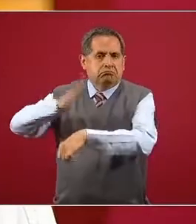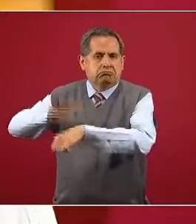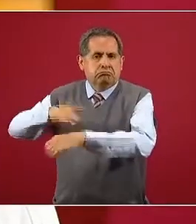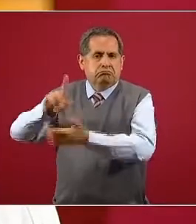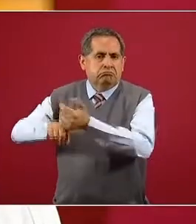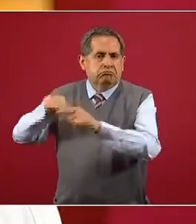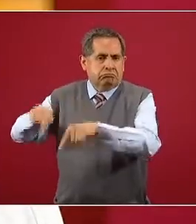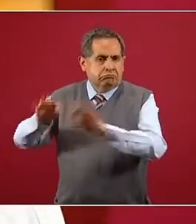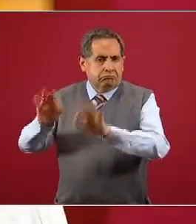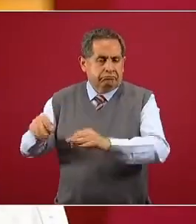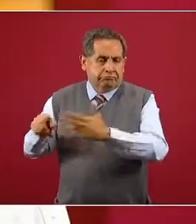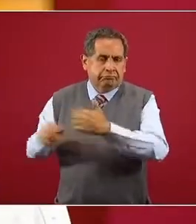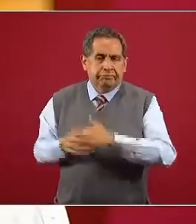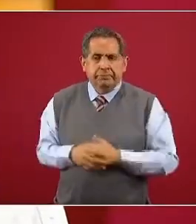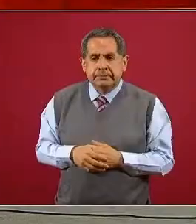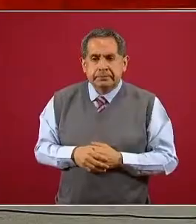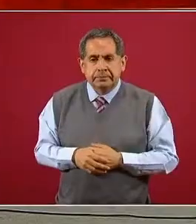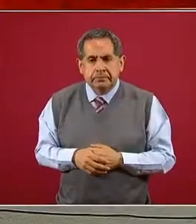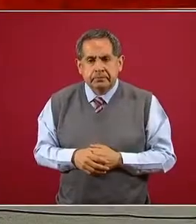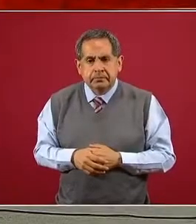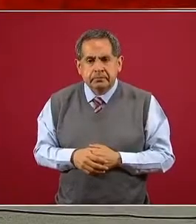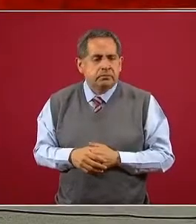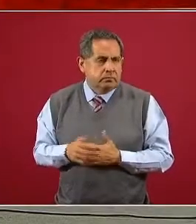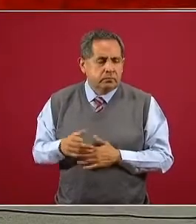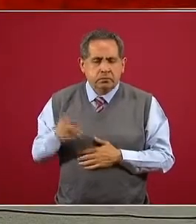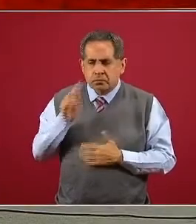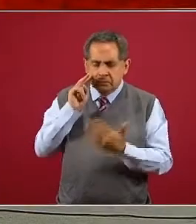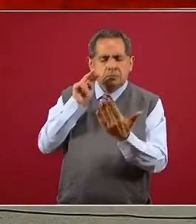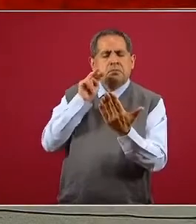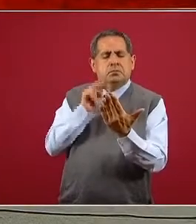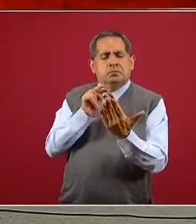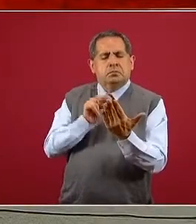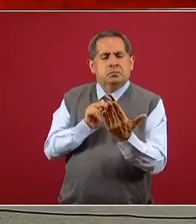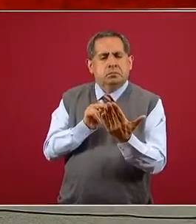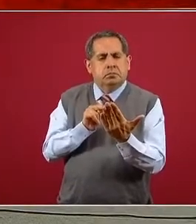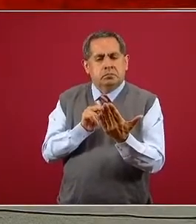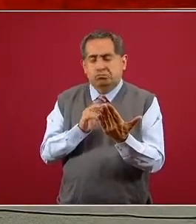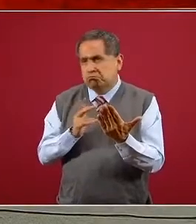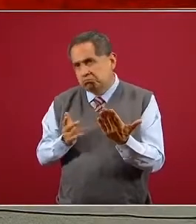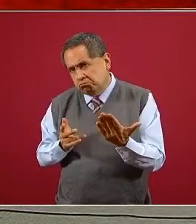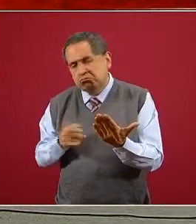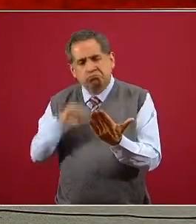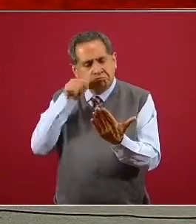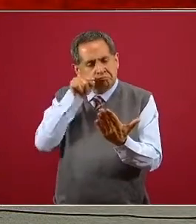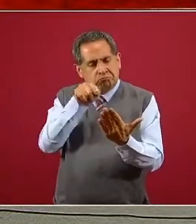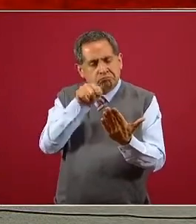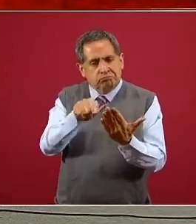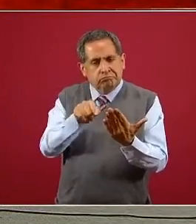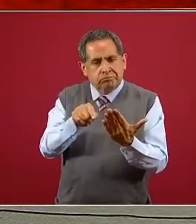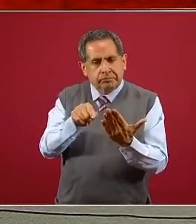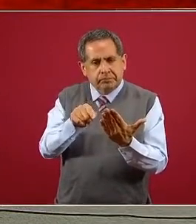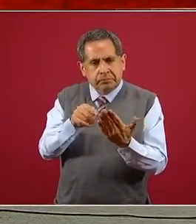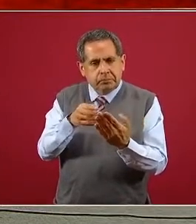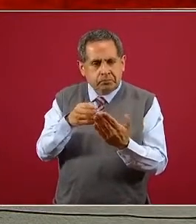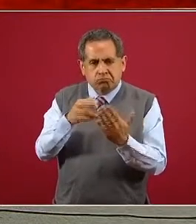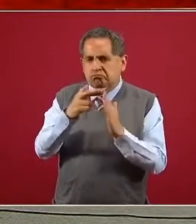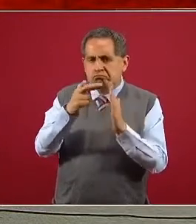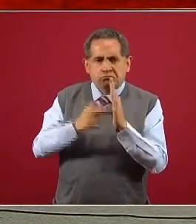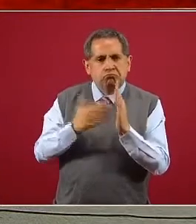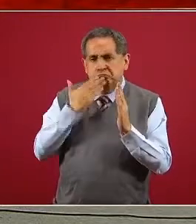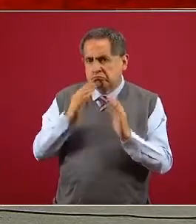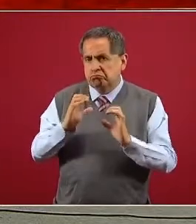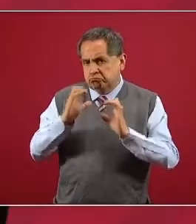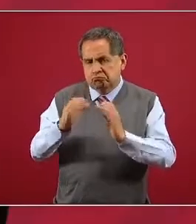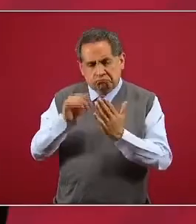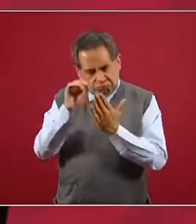INE. Nos percatamos que era una previsión muy bien